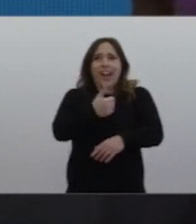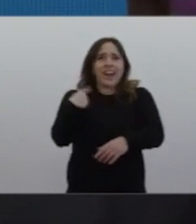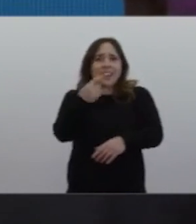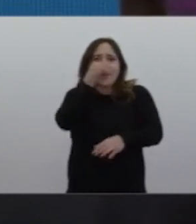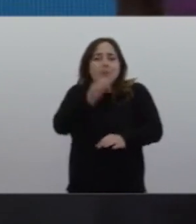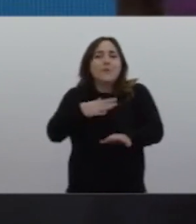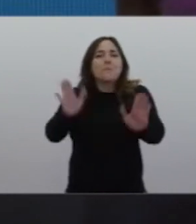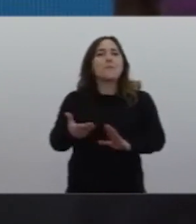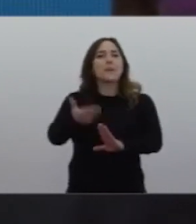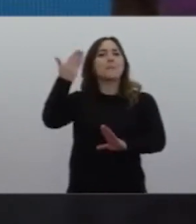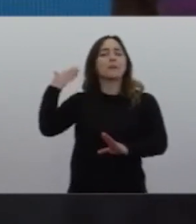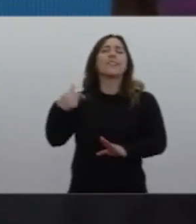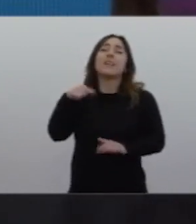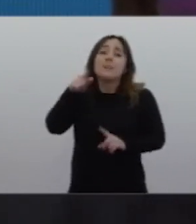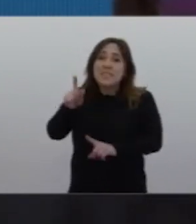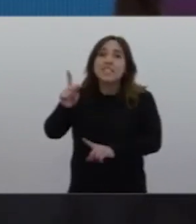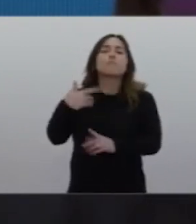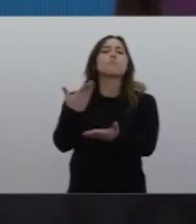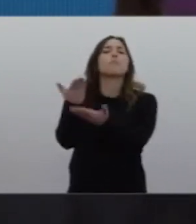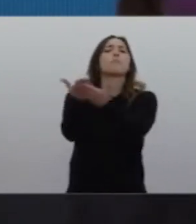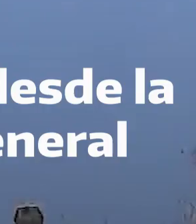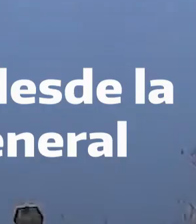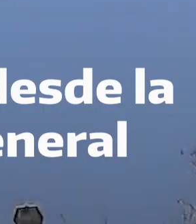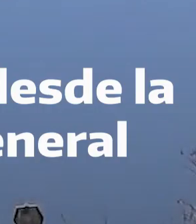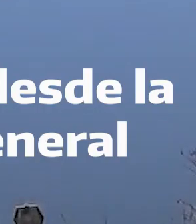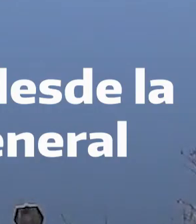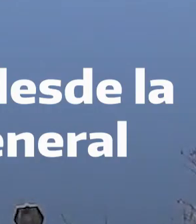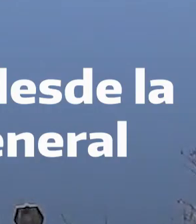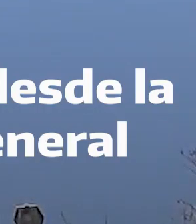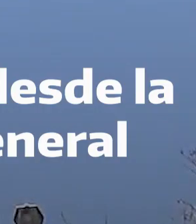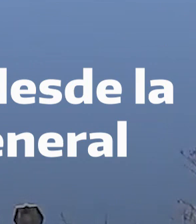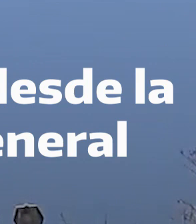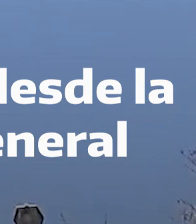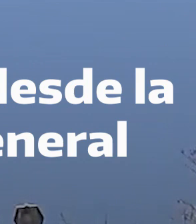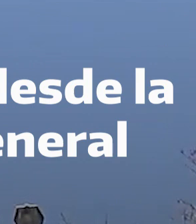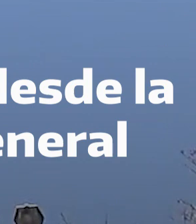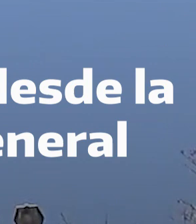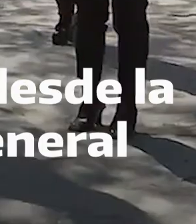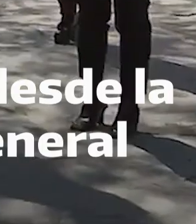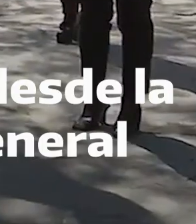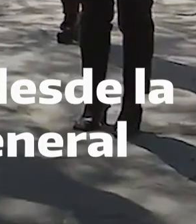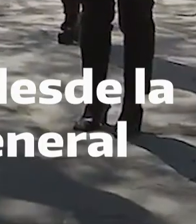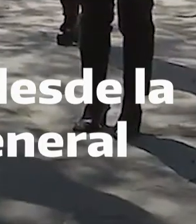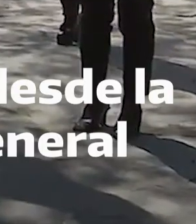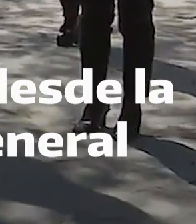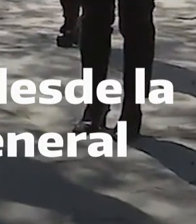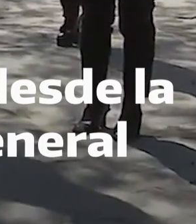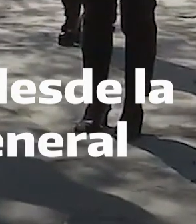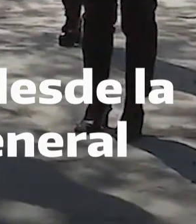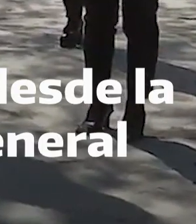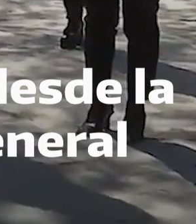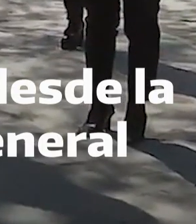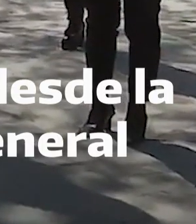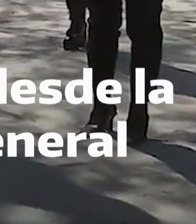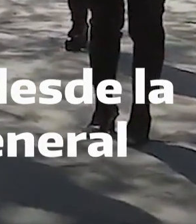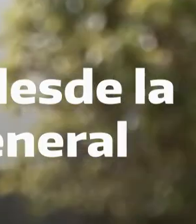Eso le pido a los santafesinos y a las santafesinas. De la conducta de cada uno